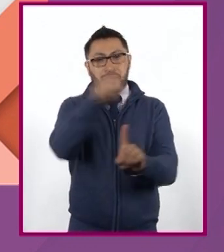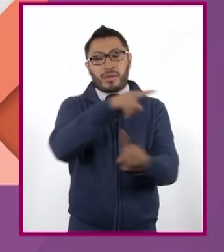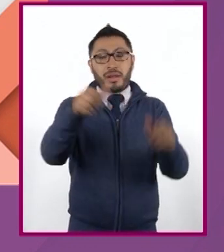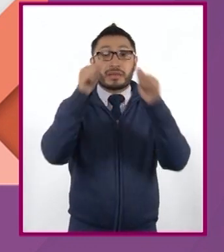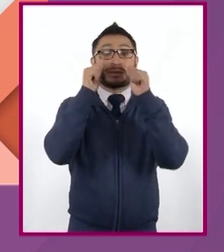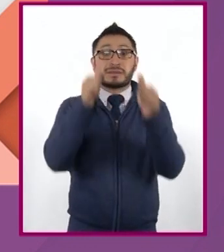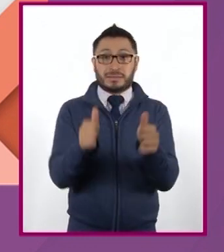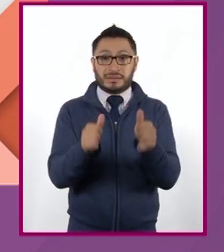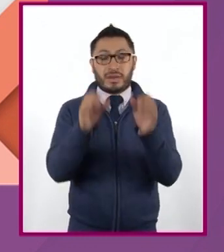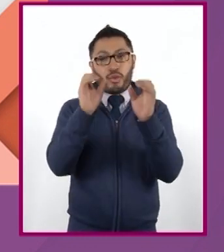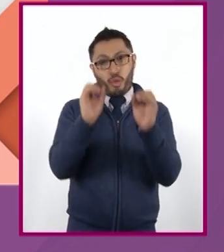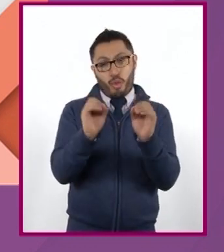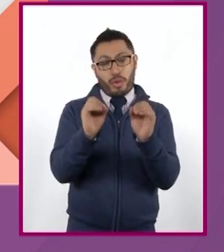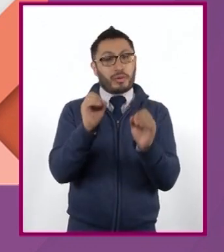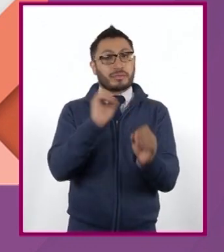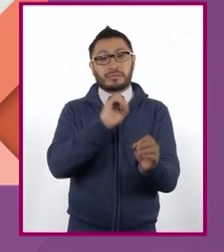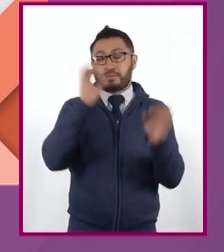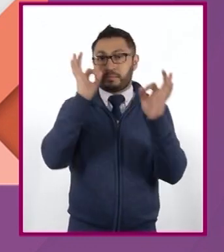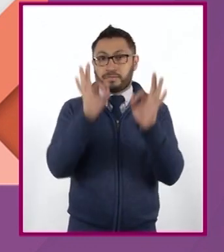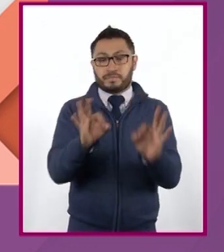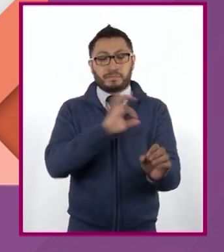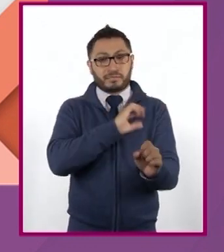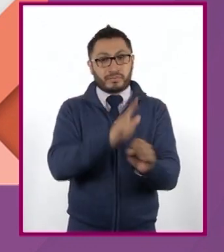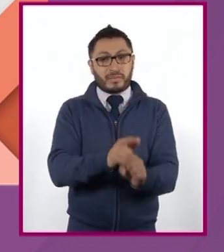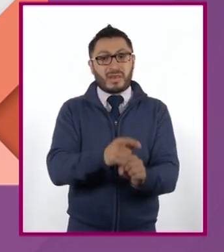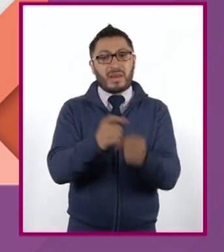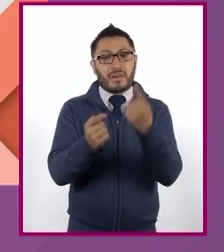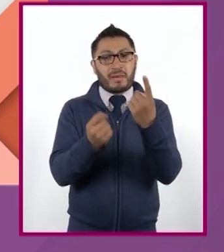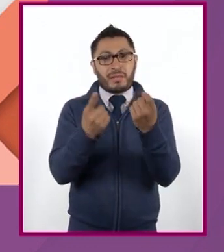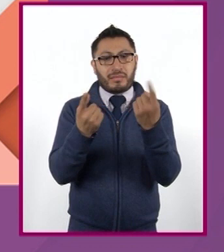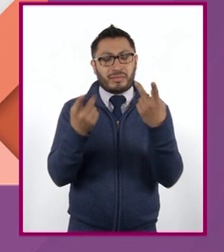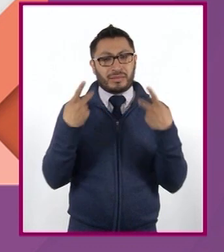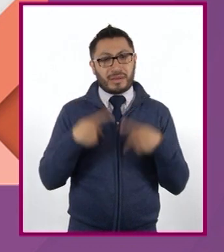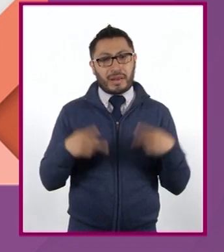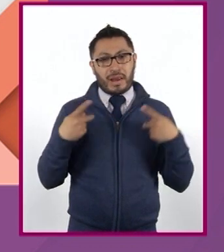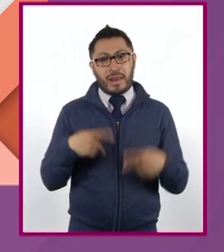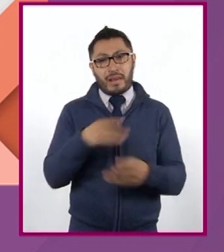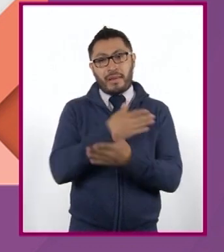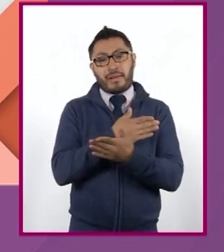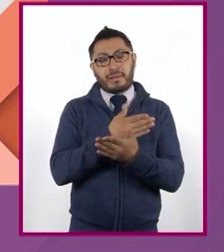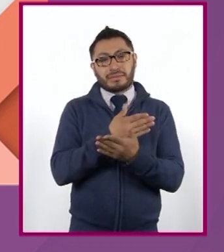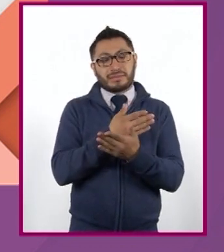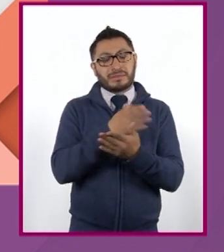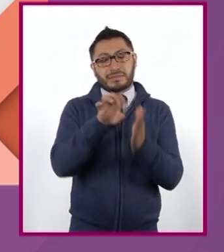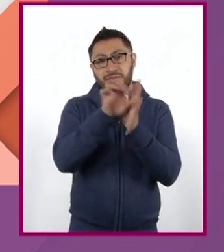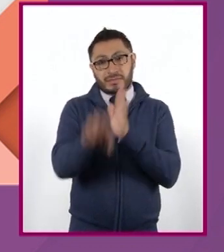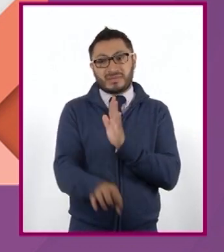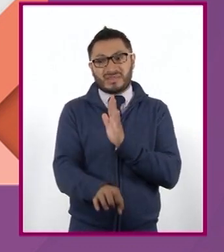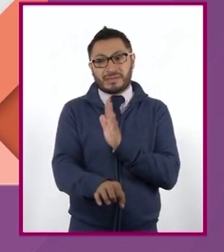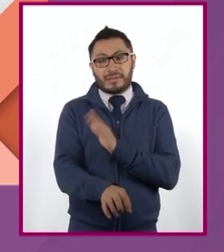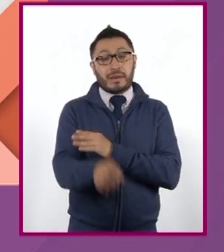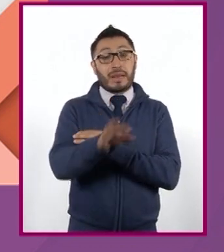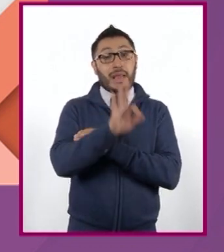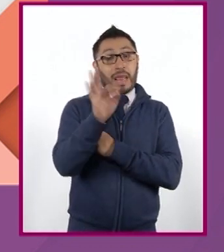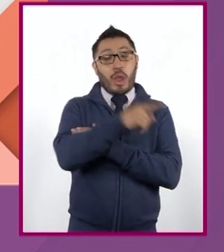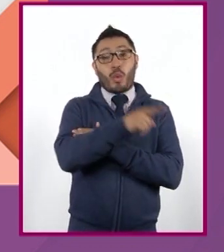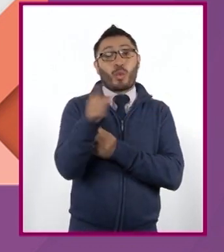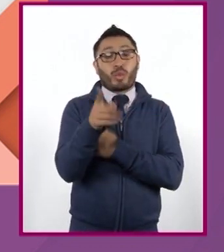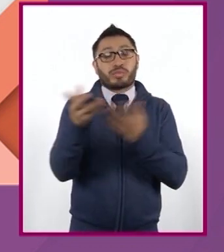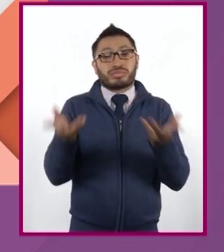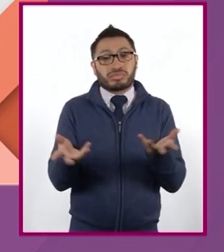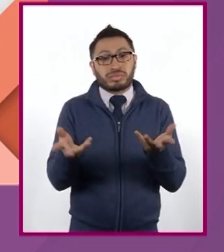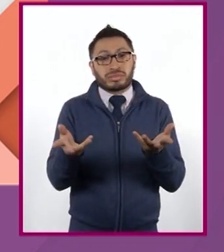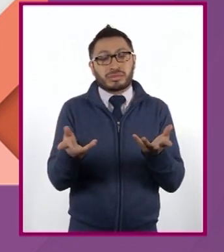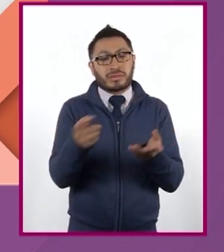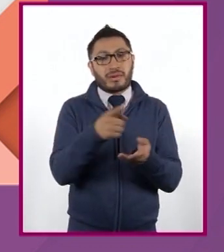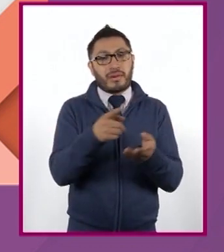más o específicamente de algunos interlocutores. Ejemplo, ¿y ustedes que están